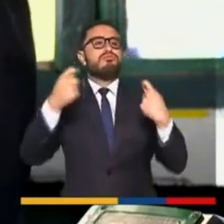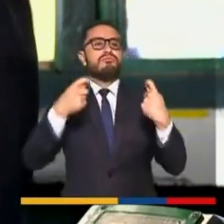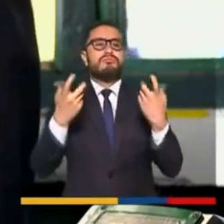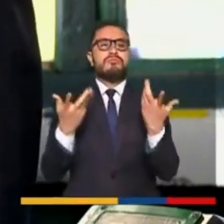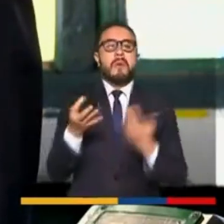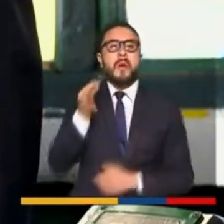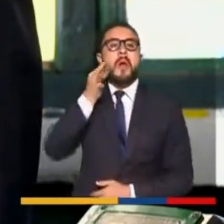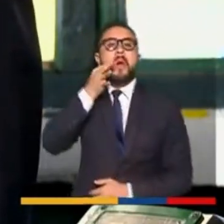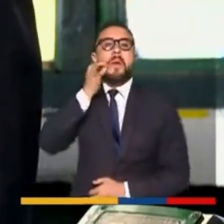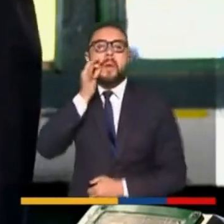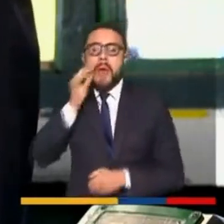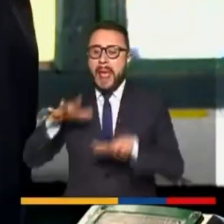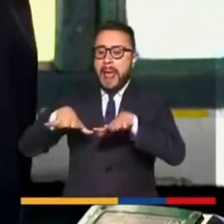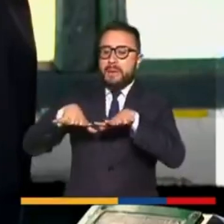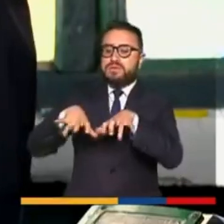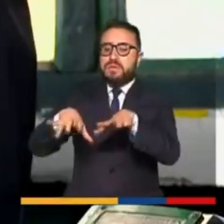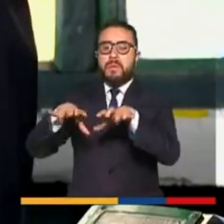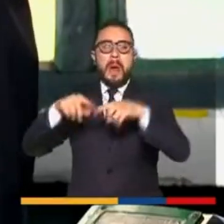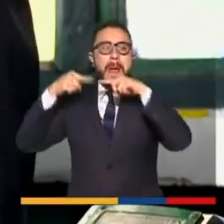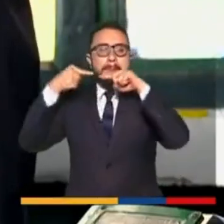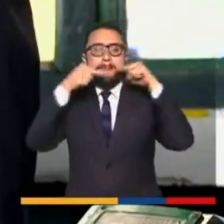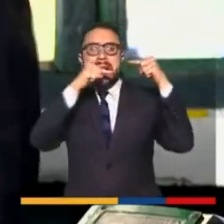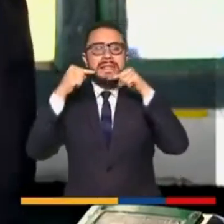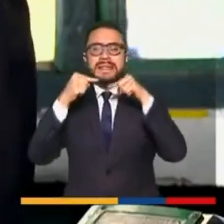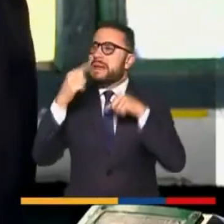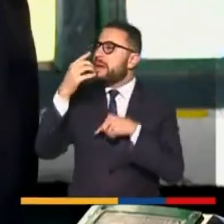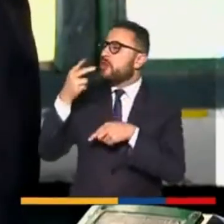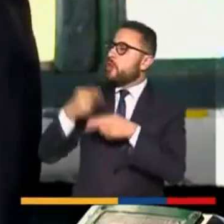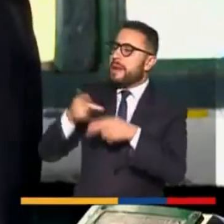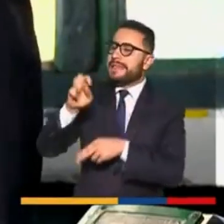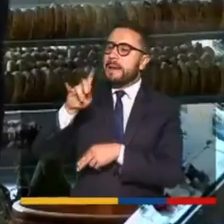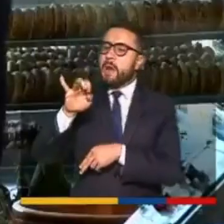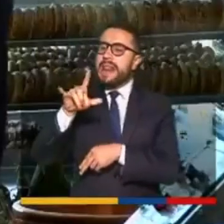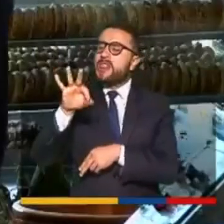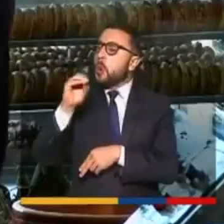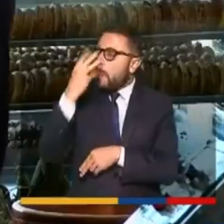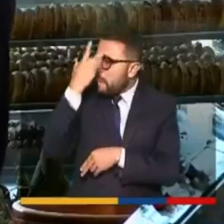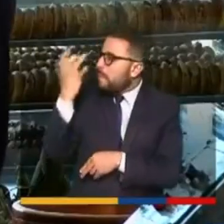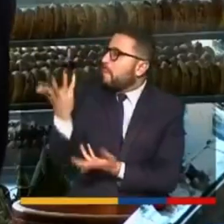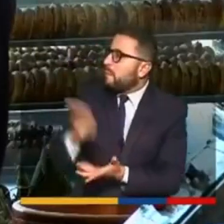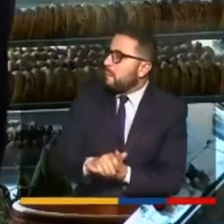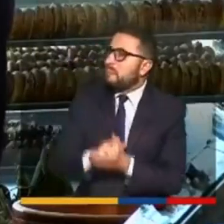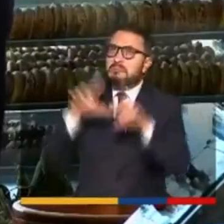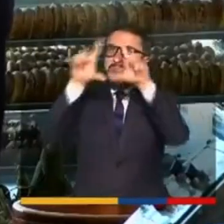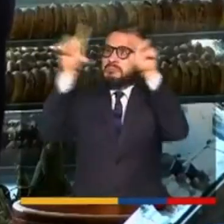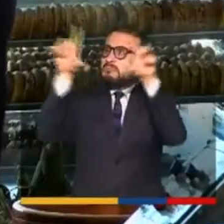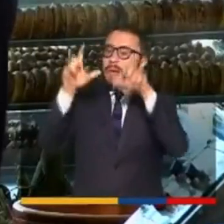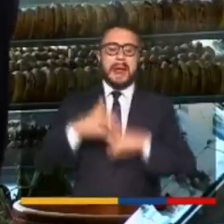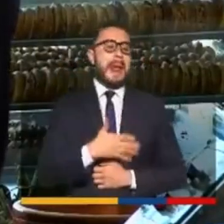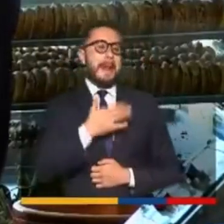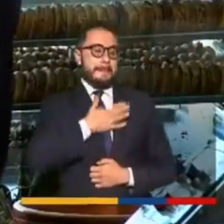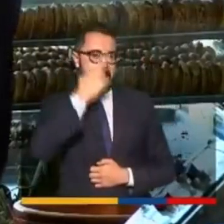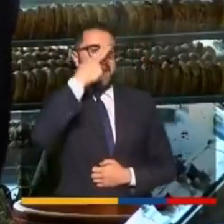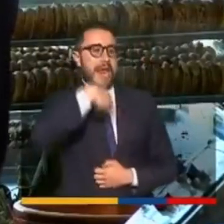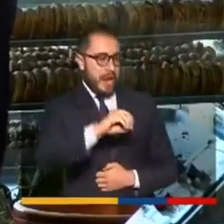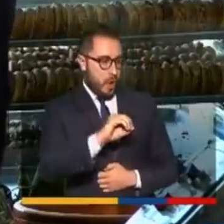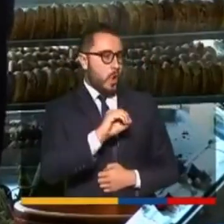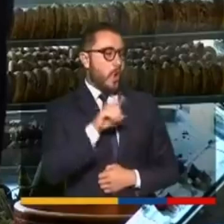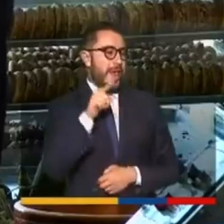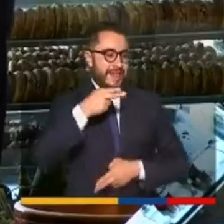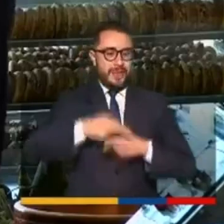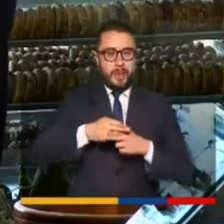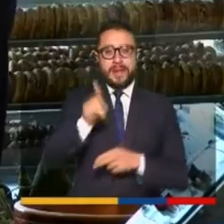Cafetería y Amasijos Samuelito. ¿Usted por qué le puso Samuelito? Porque surge de mi hijo, que también Pues se